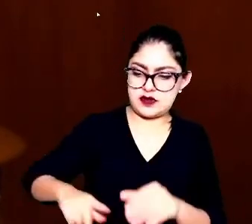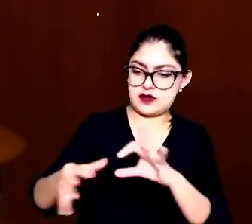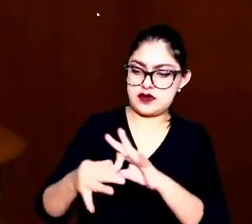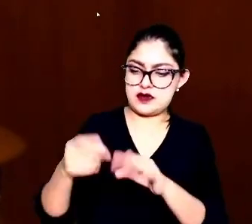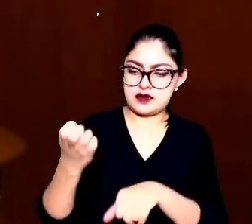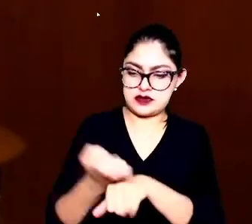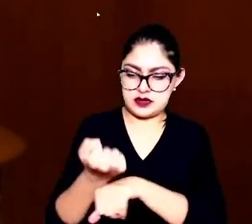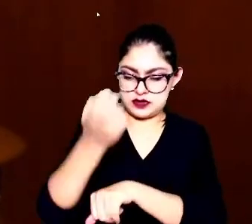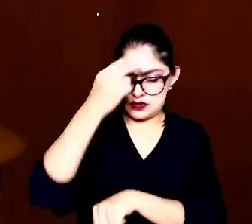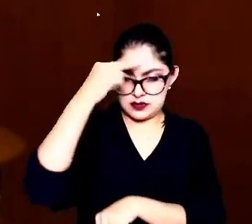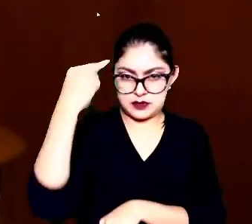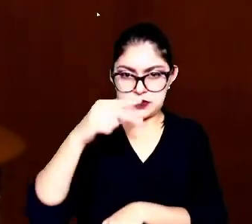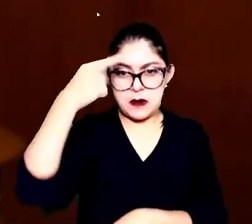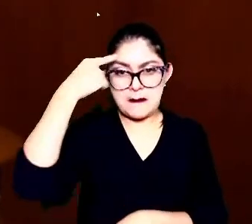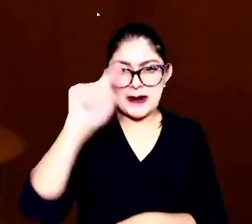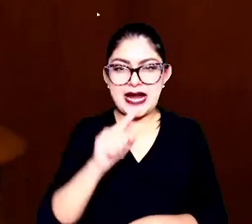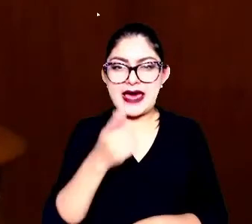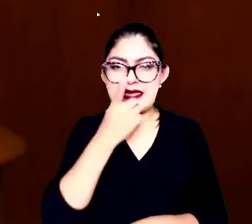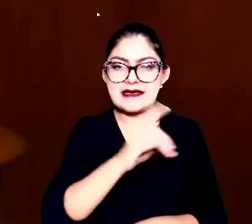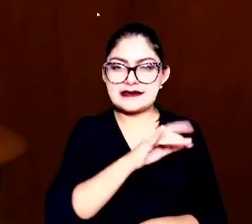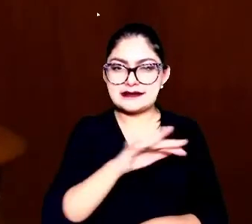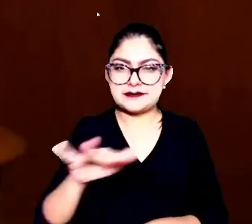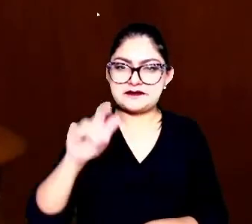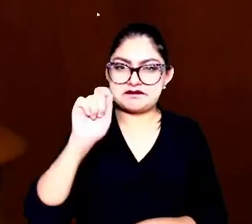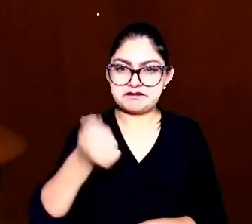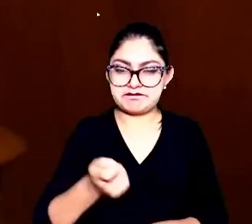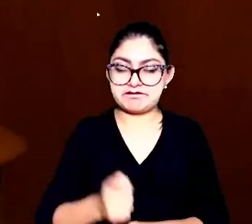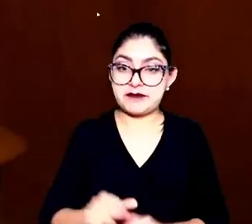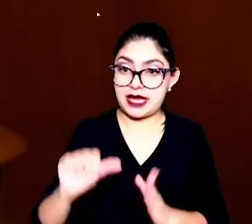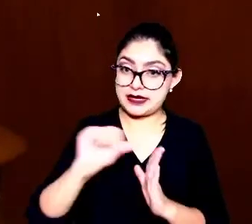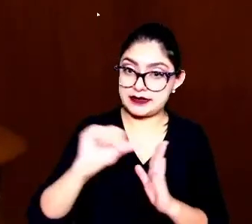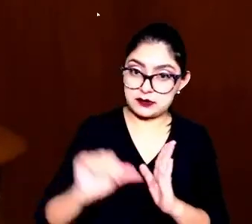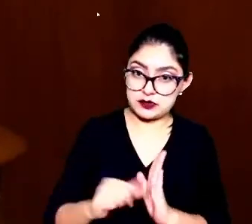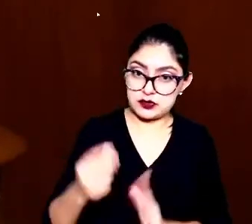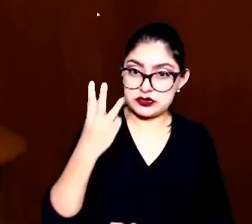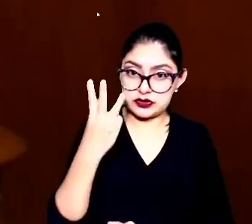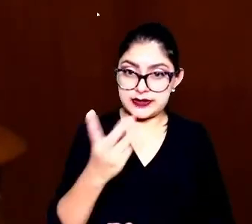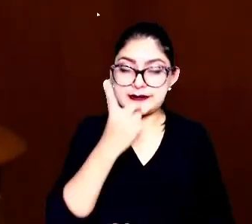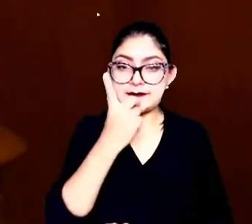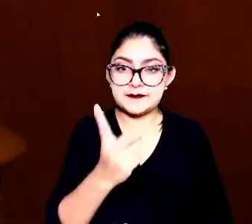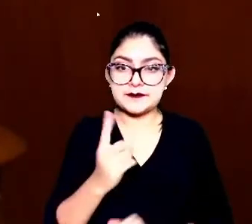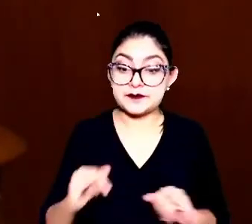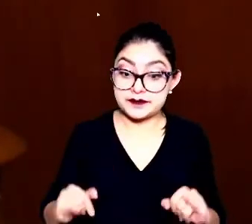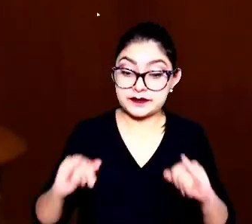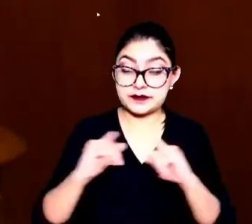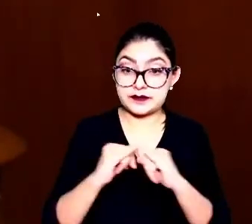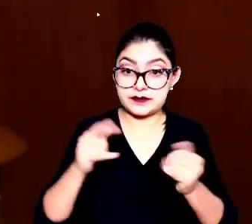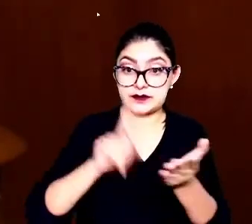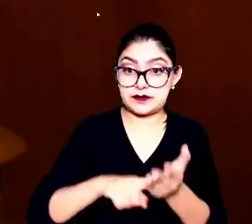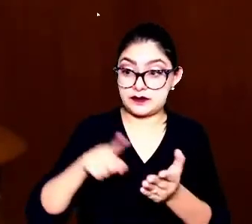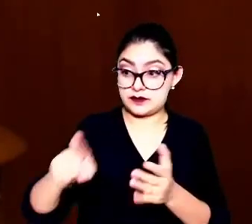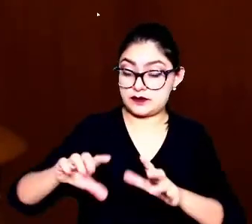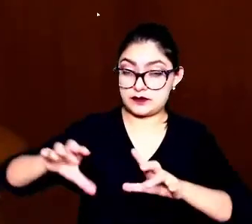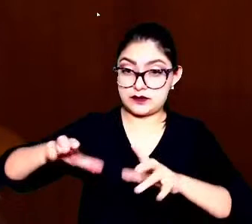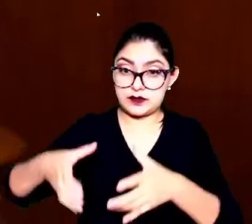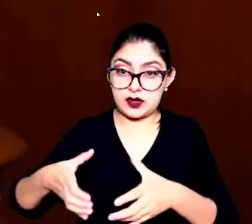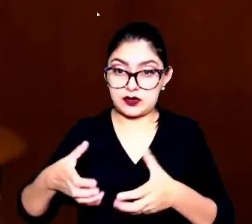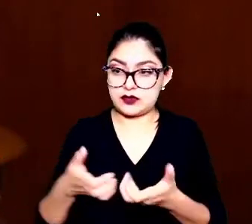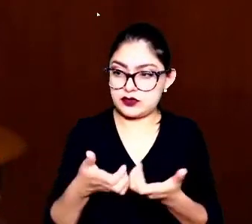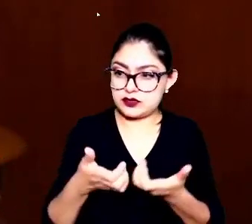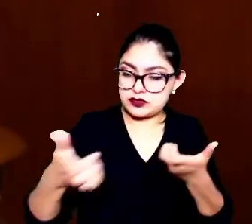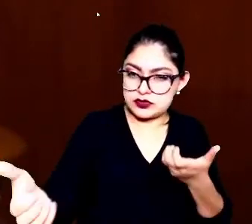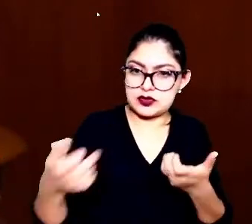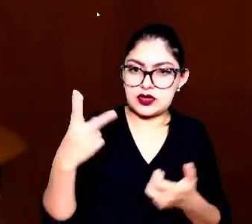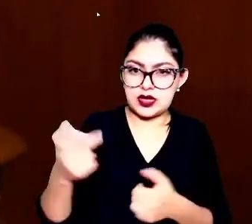como sigue artículo 3 el Instituto Es un órgano desconcentrado de la secretaría de